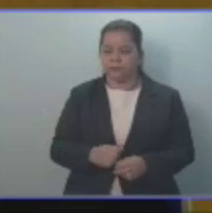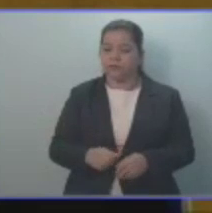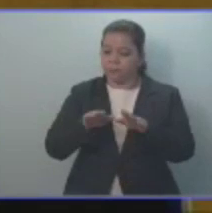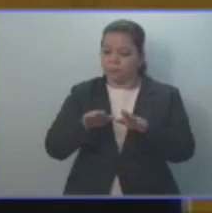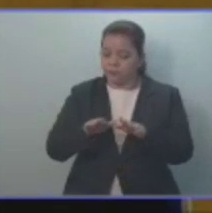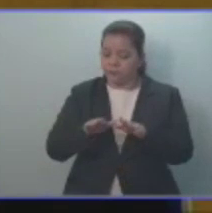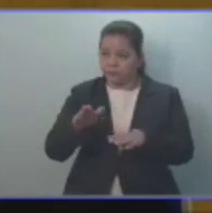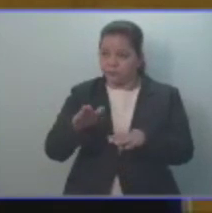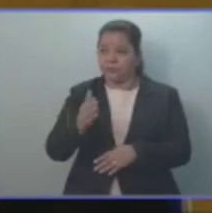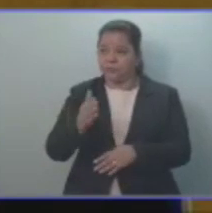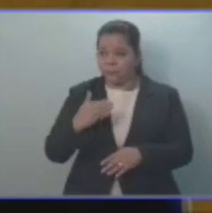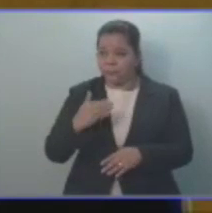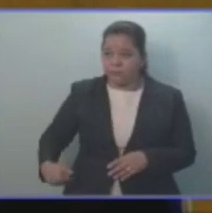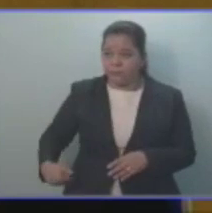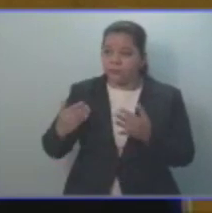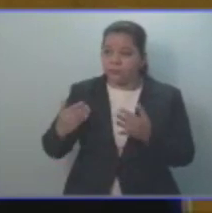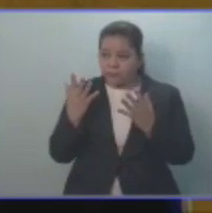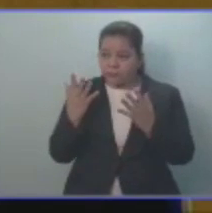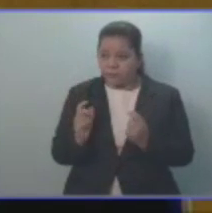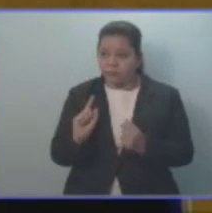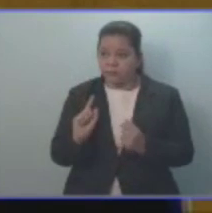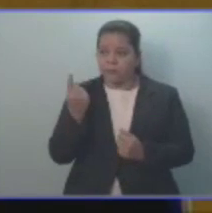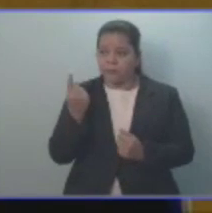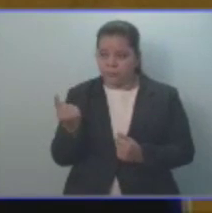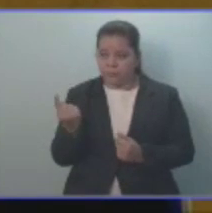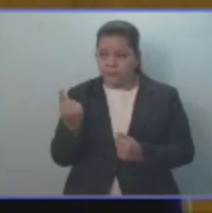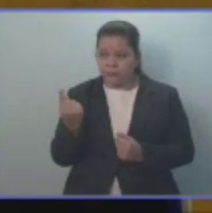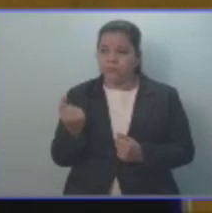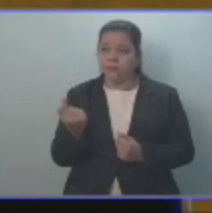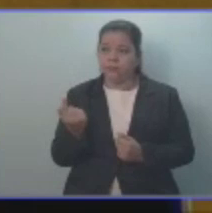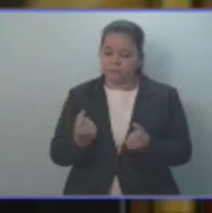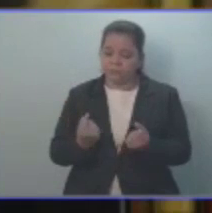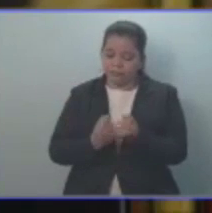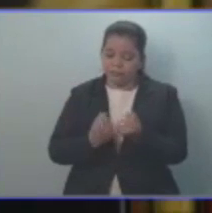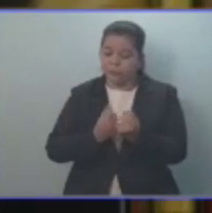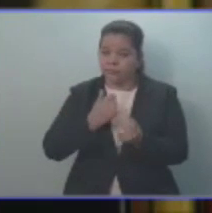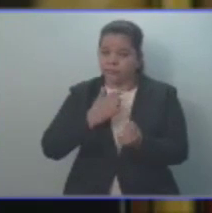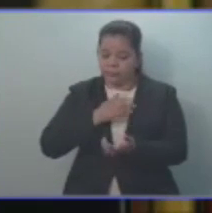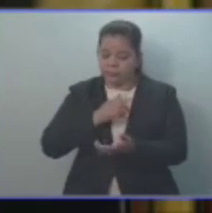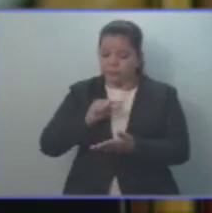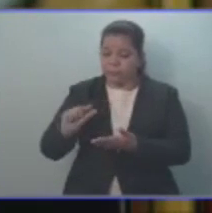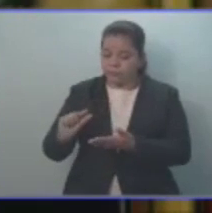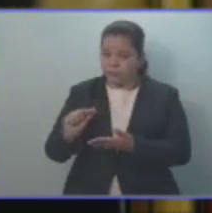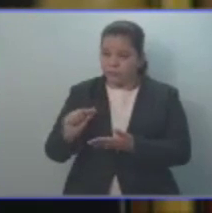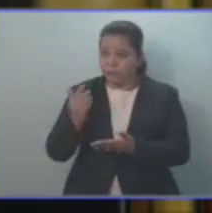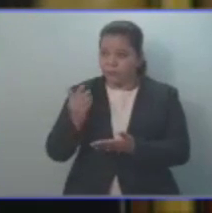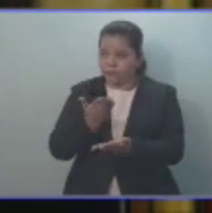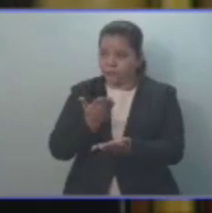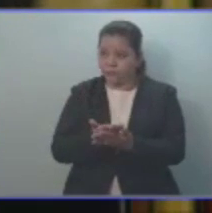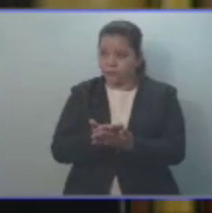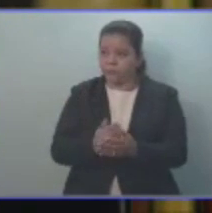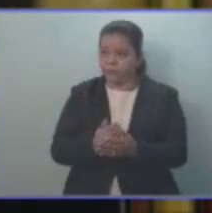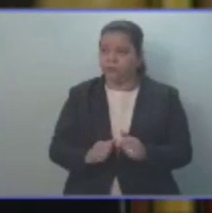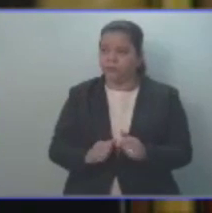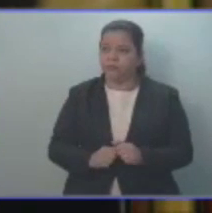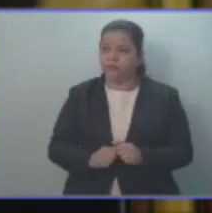Gracias, señor presidente. Yo quisiera en primer lugar sumar mi nombre a esta iniciativa.